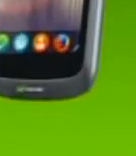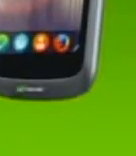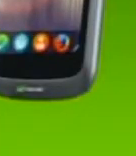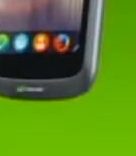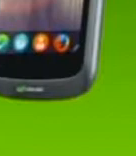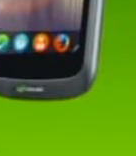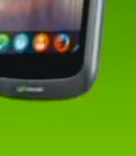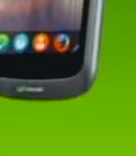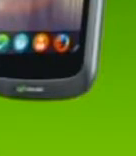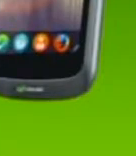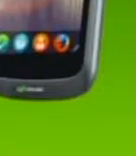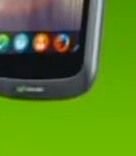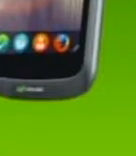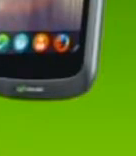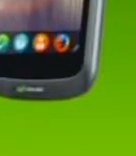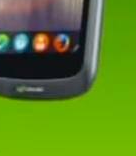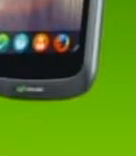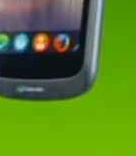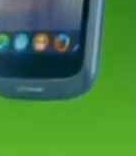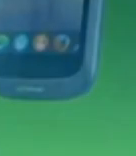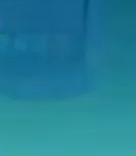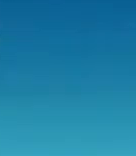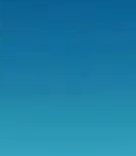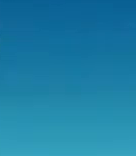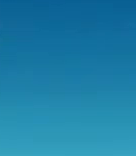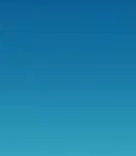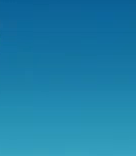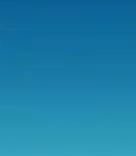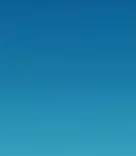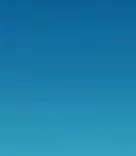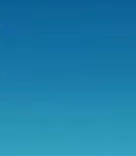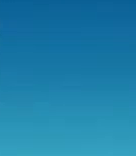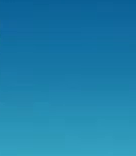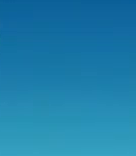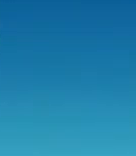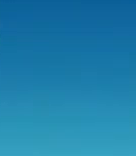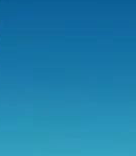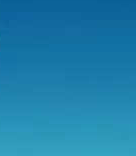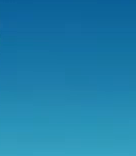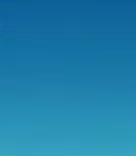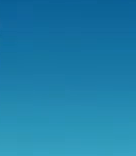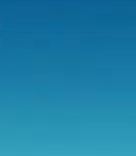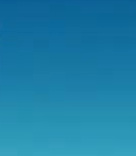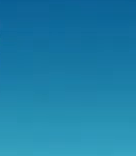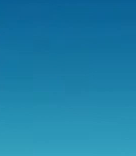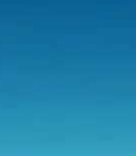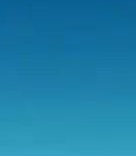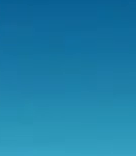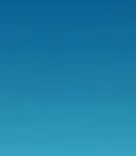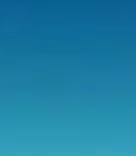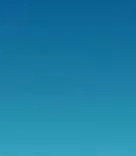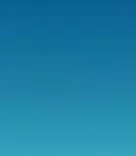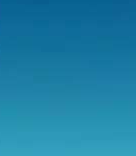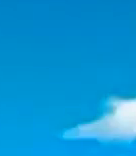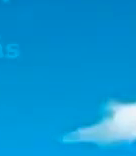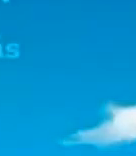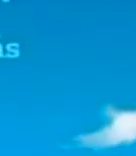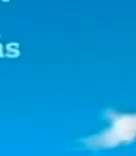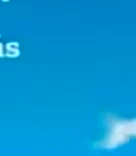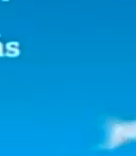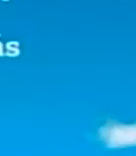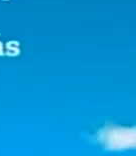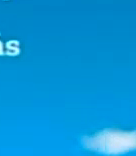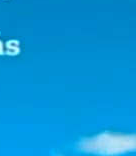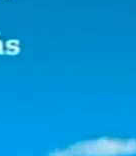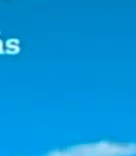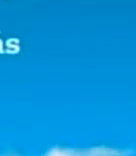desde 149.900 pesos. Activa tus paquetes marcando ya al asterisco 611 numeral. Prueba y comprueba que